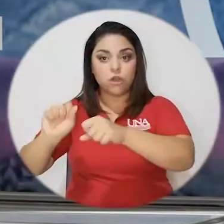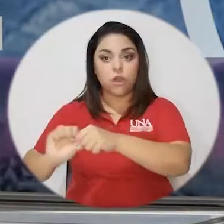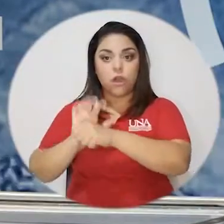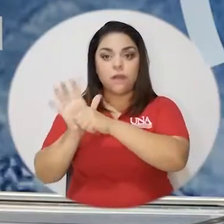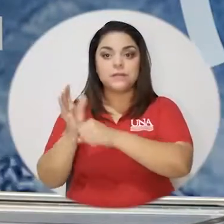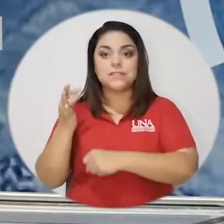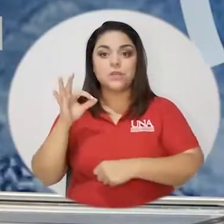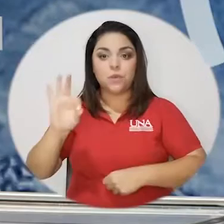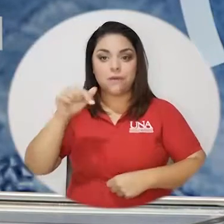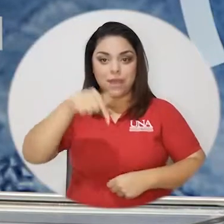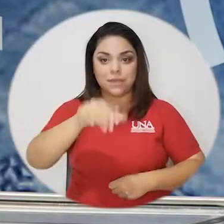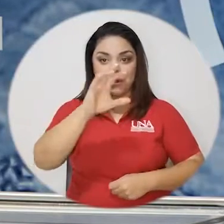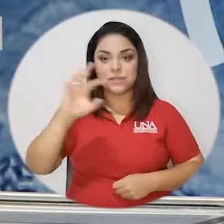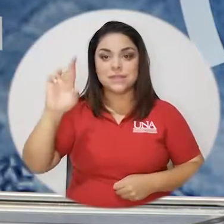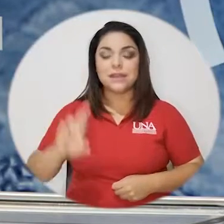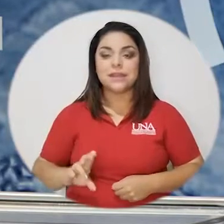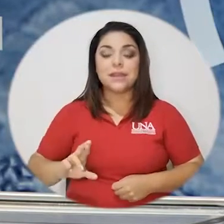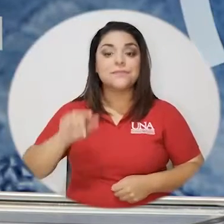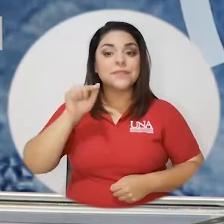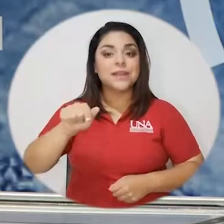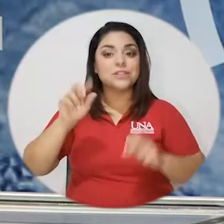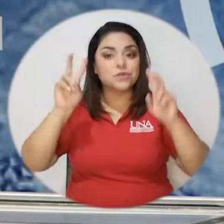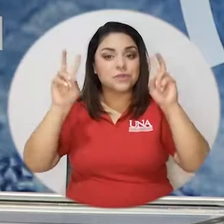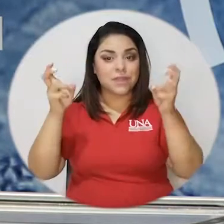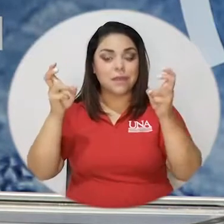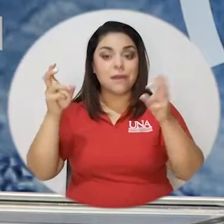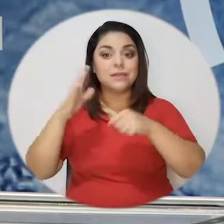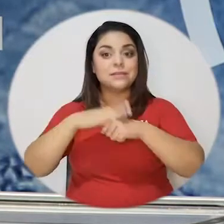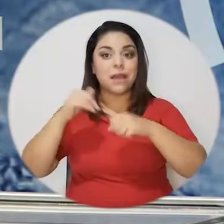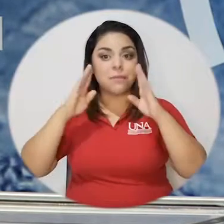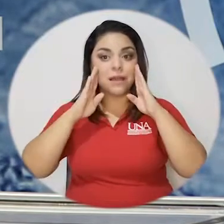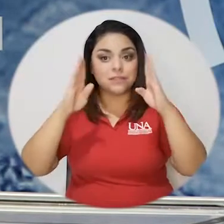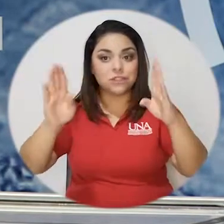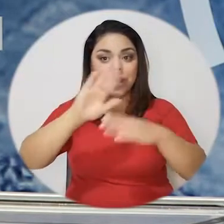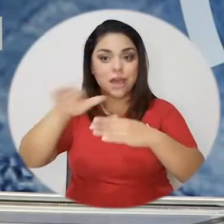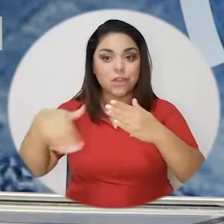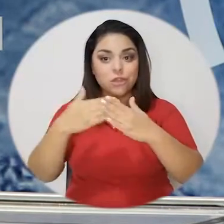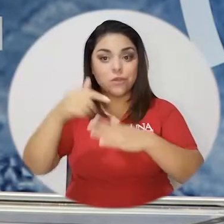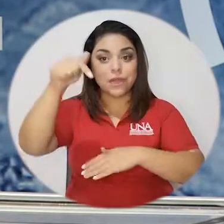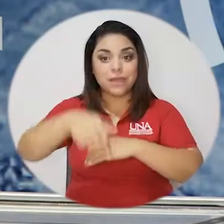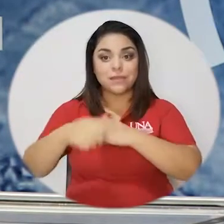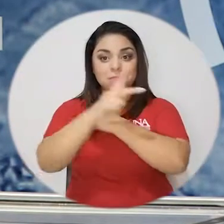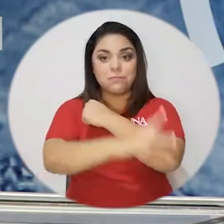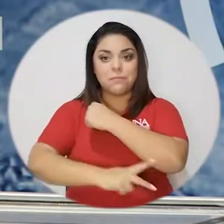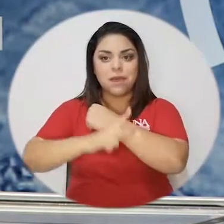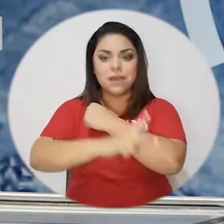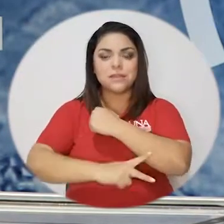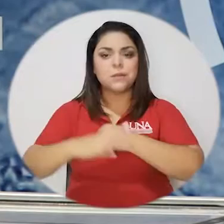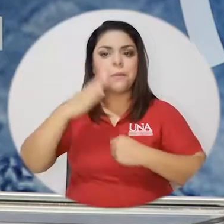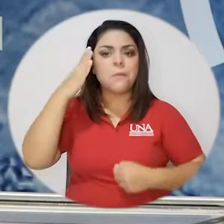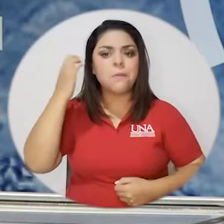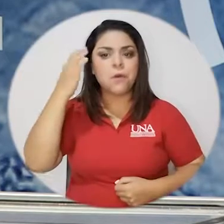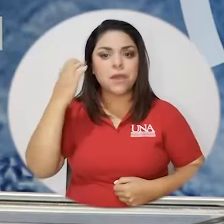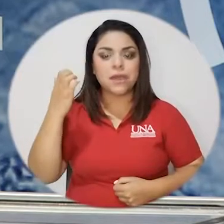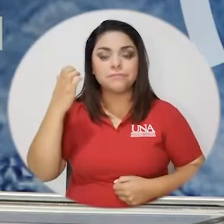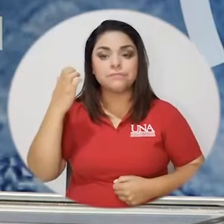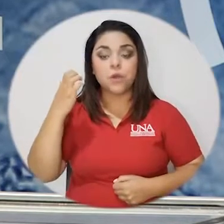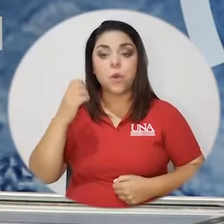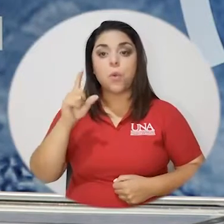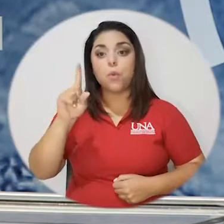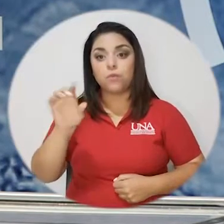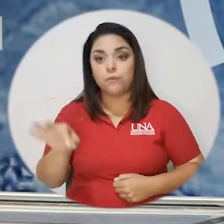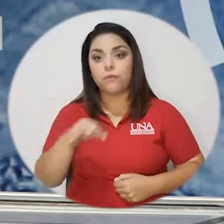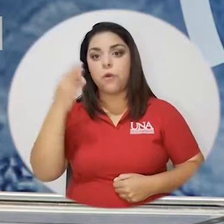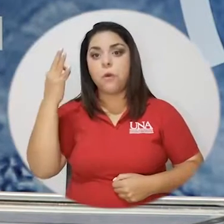Rica. Es un tema que nos ha llamado a la atención a todos y todas en el país porque de una u otra